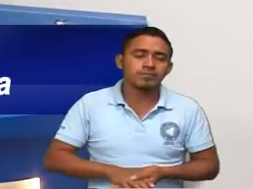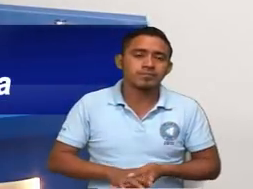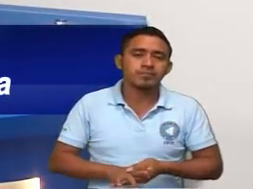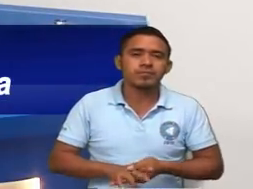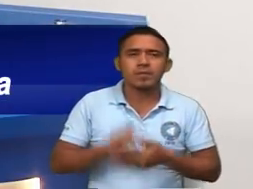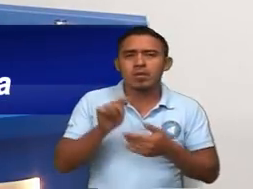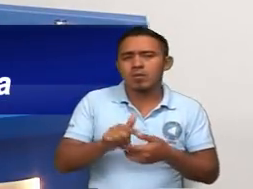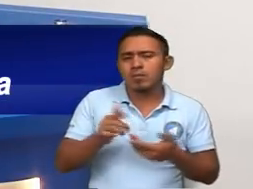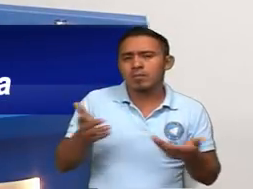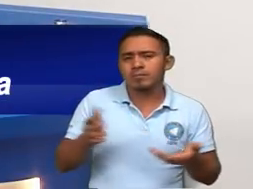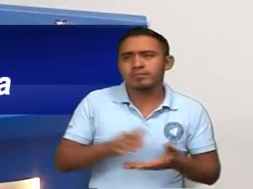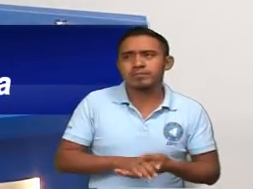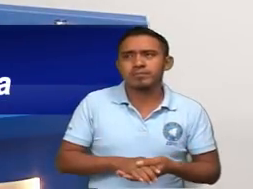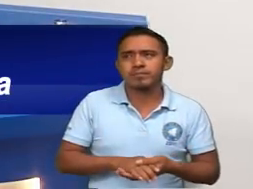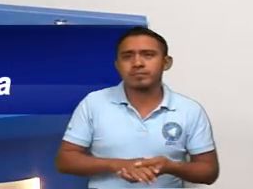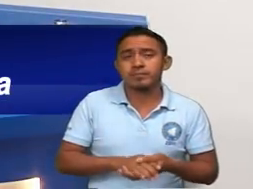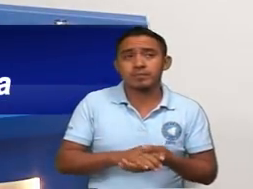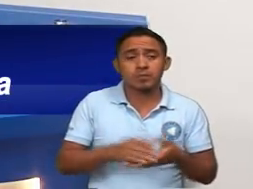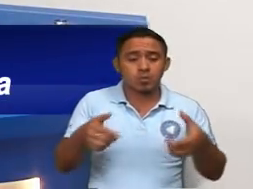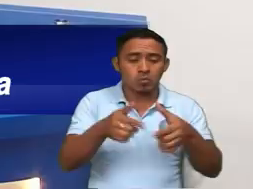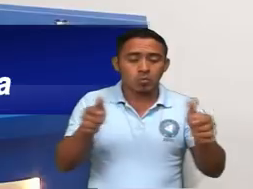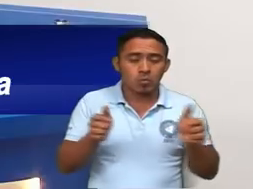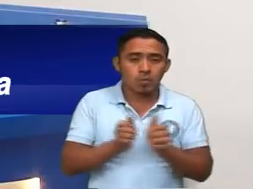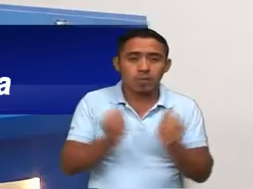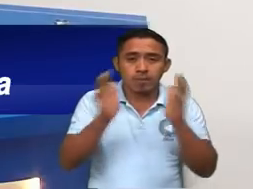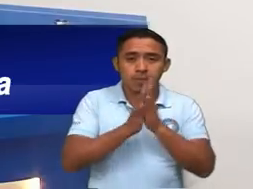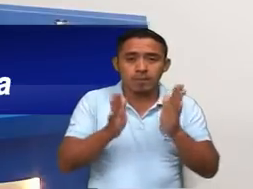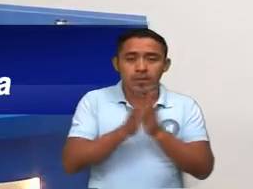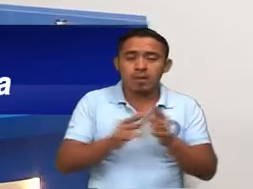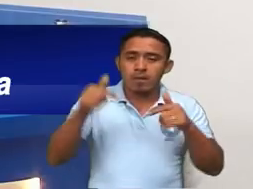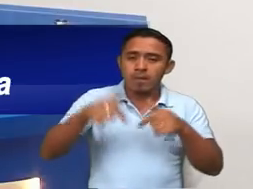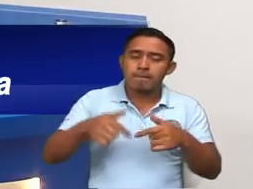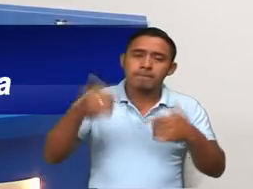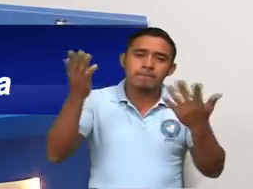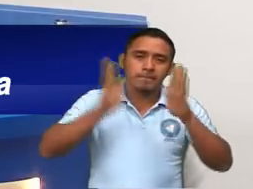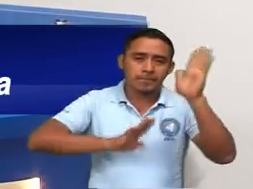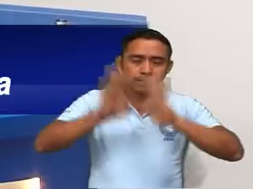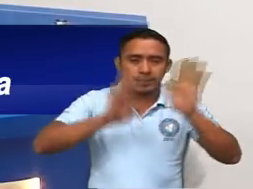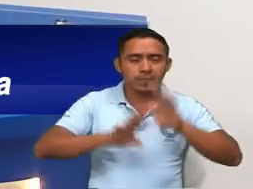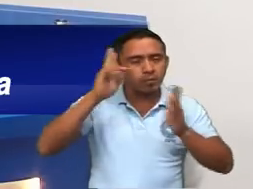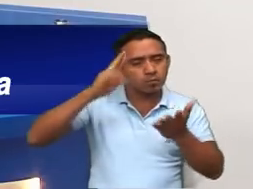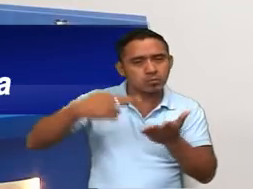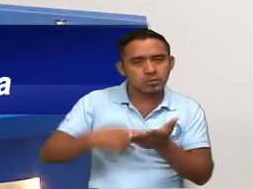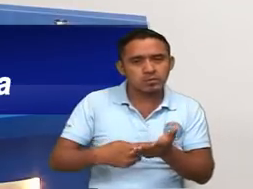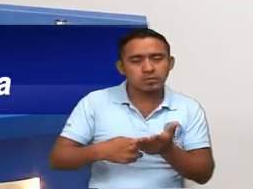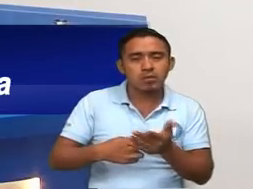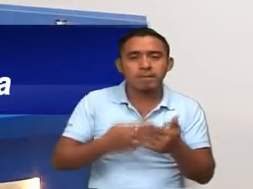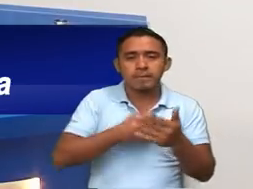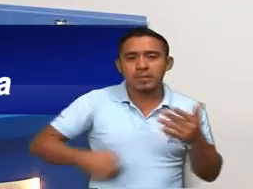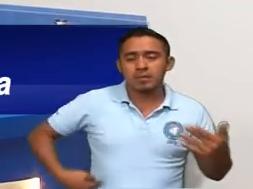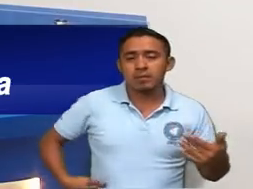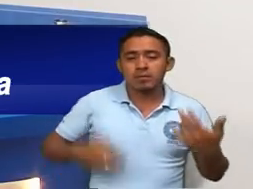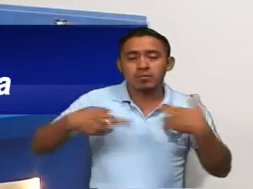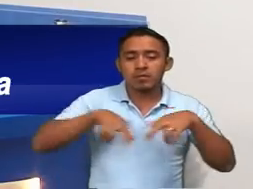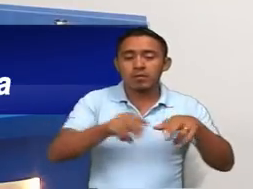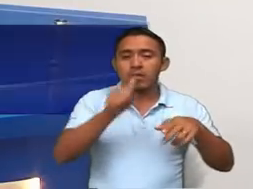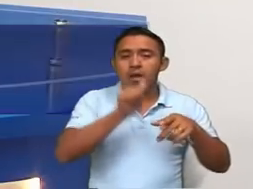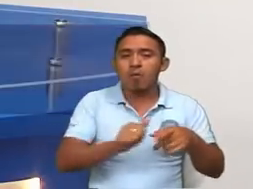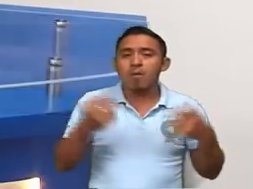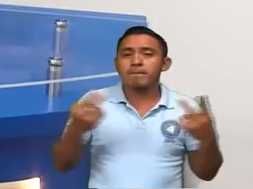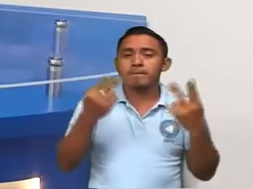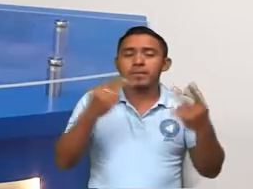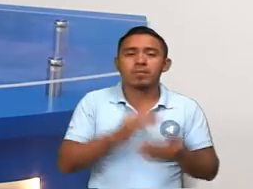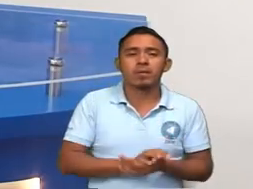hacemos informándoles que la comunidad evangélica de Nicaragua participará de la vigilia en conmemoración del Ministerio Río de Agua Viva y